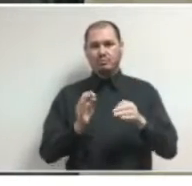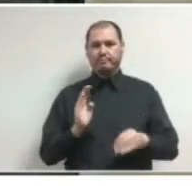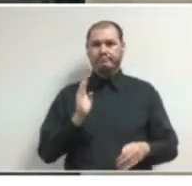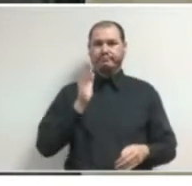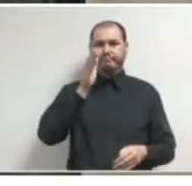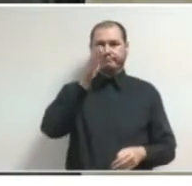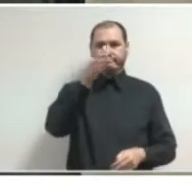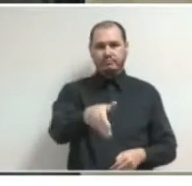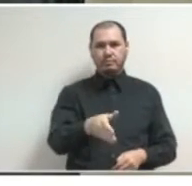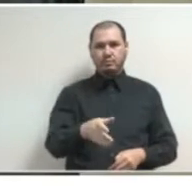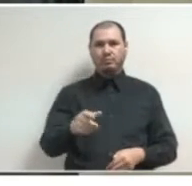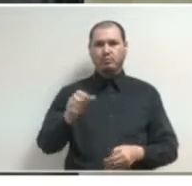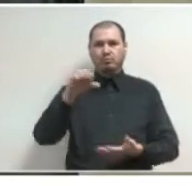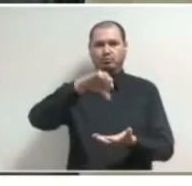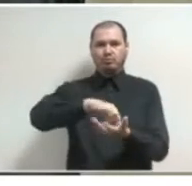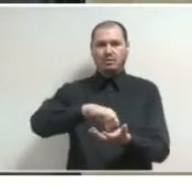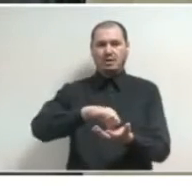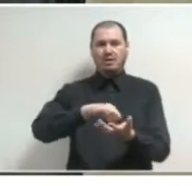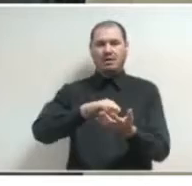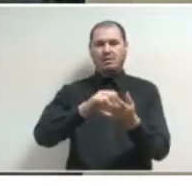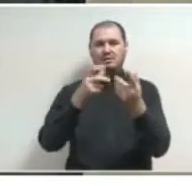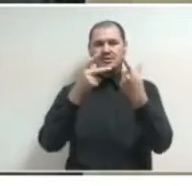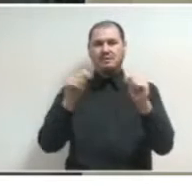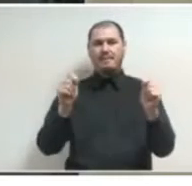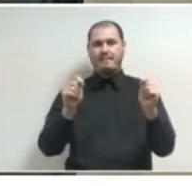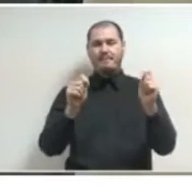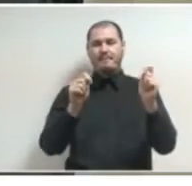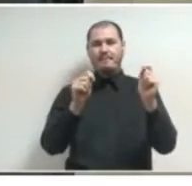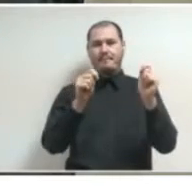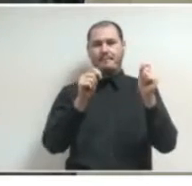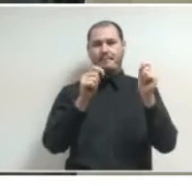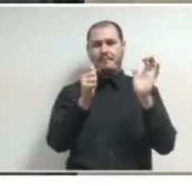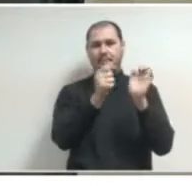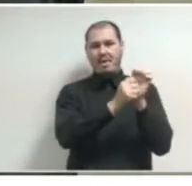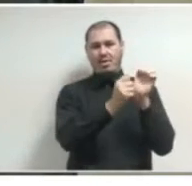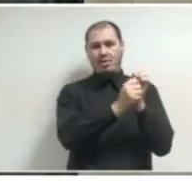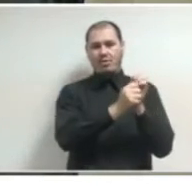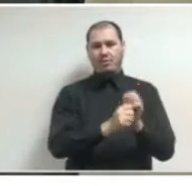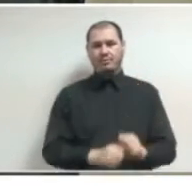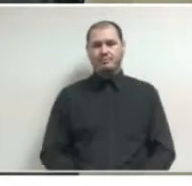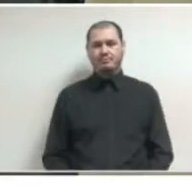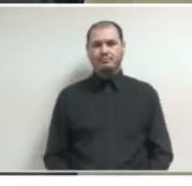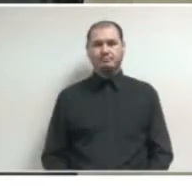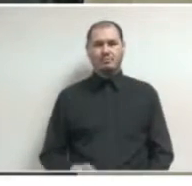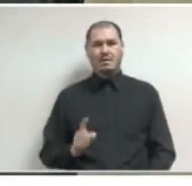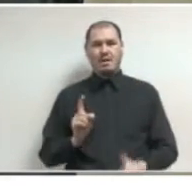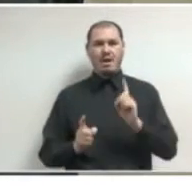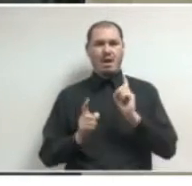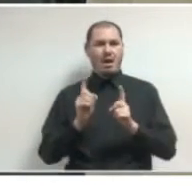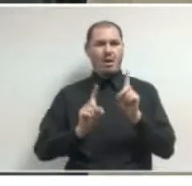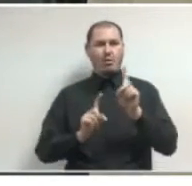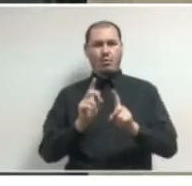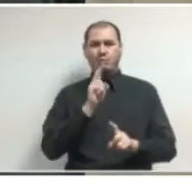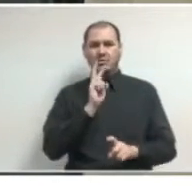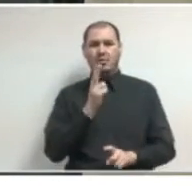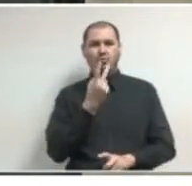equipo, Oyeyapa Guayshape, rematriculación, teape, tendrá ya Jahuep. Y